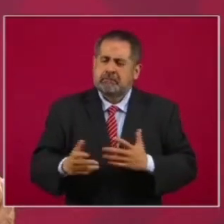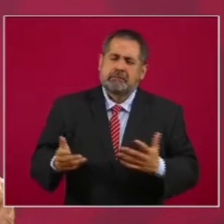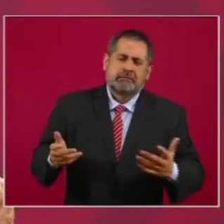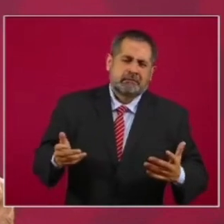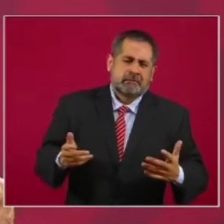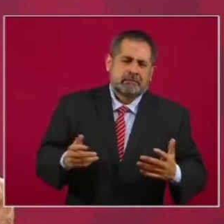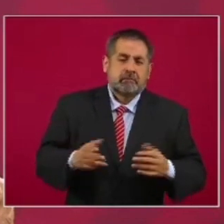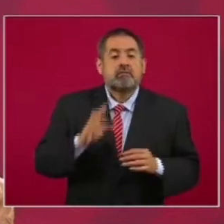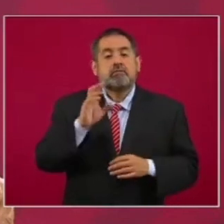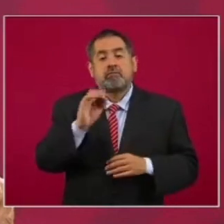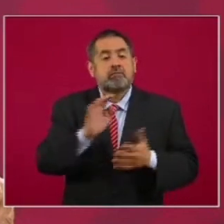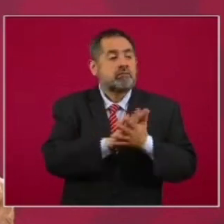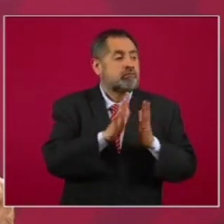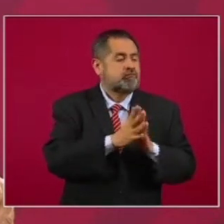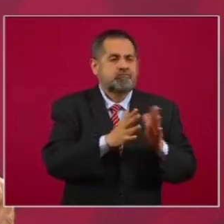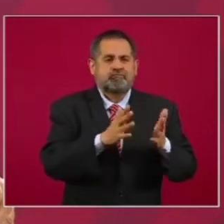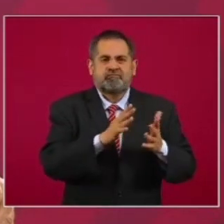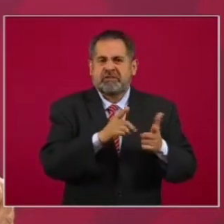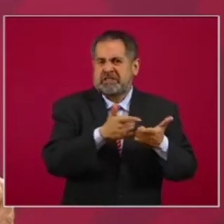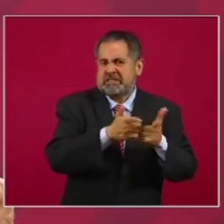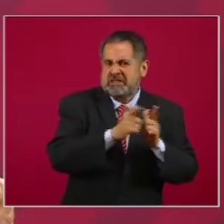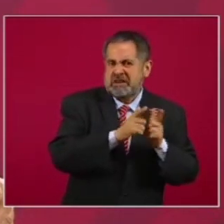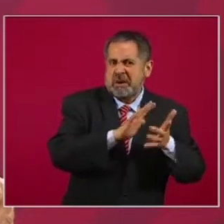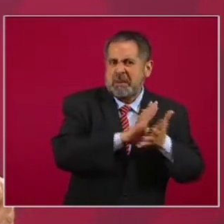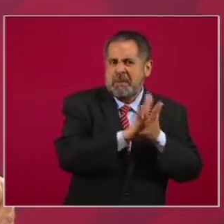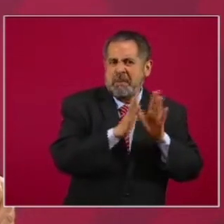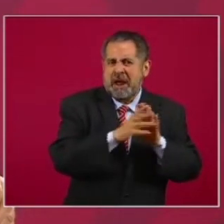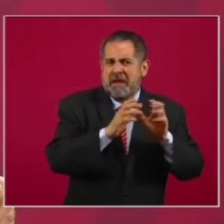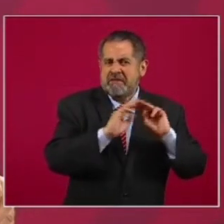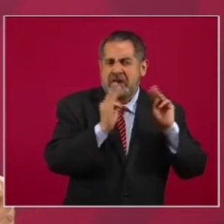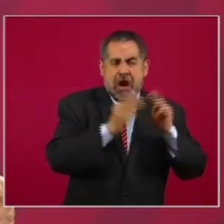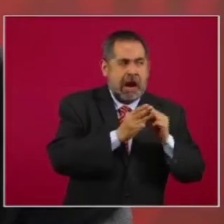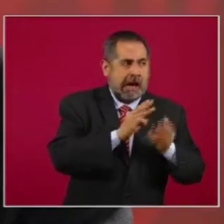de los grupos de poder económico